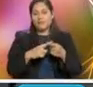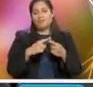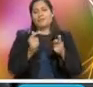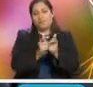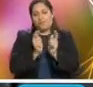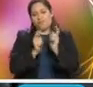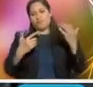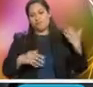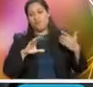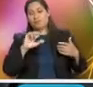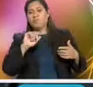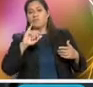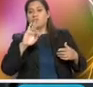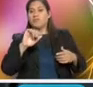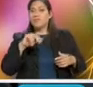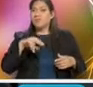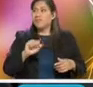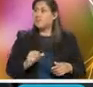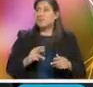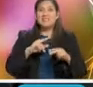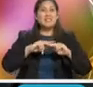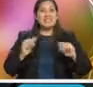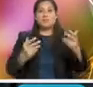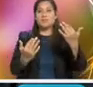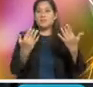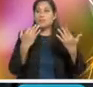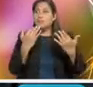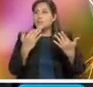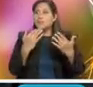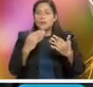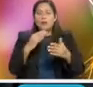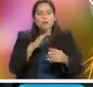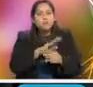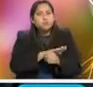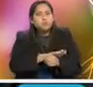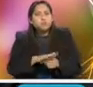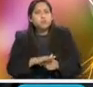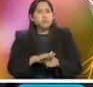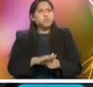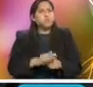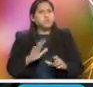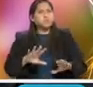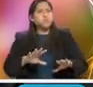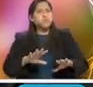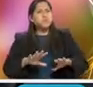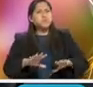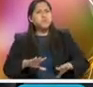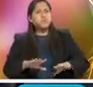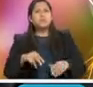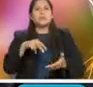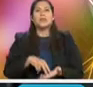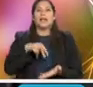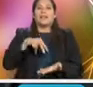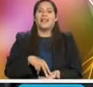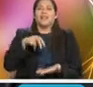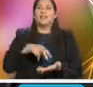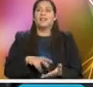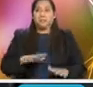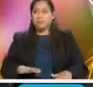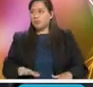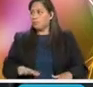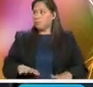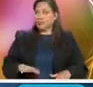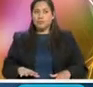y dijeron, nadie va a venir a este concierto. Y de repente se llenó tanto que cimbraba el lugar con los saltos de la gente. Todo el mundo vio que